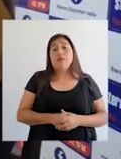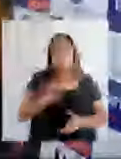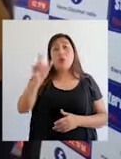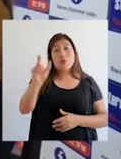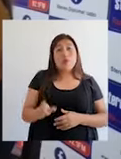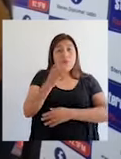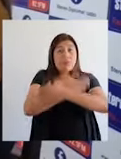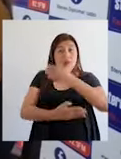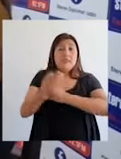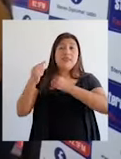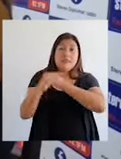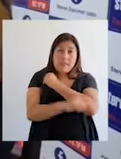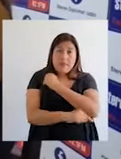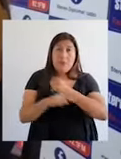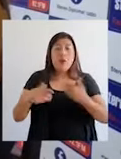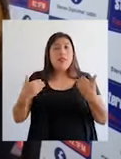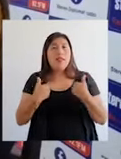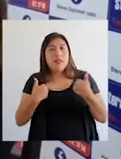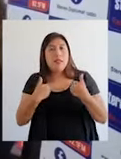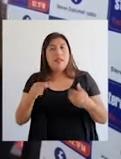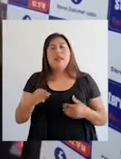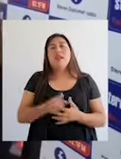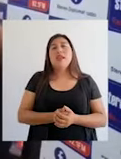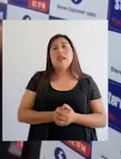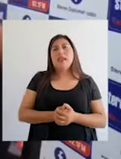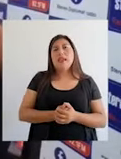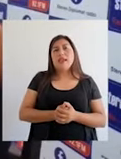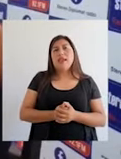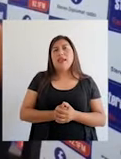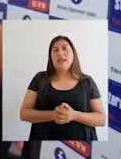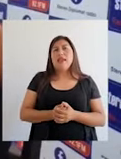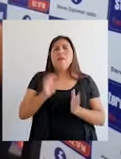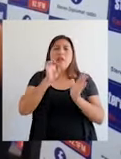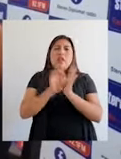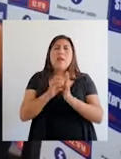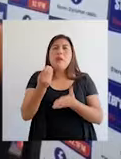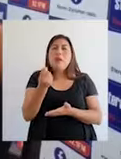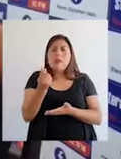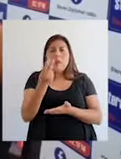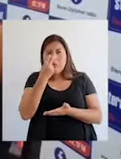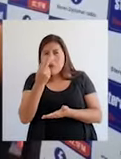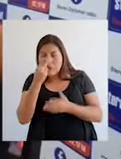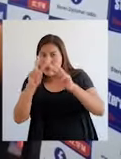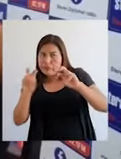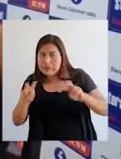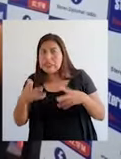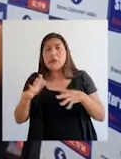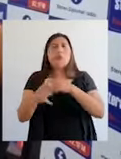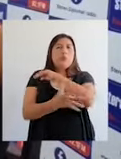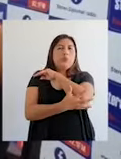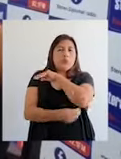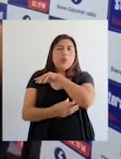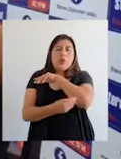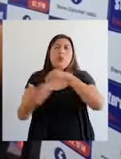una persona con discapacidad severa que pertenezca a la franja socioeconómica de pobreza o extrema pobreza, tiene derecho a una